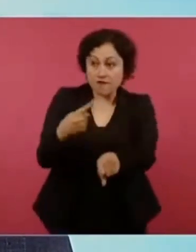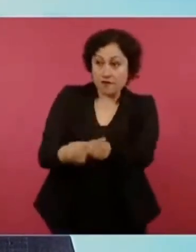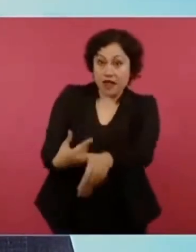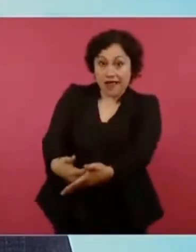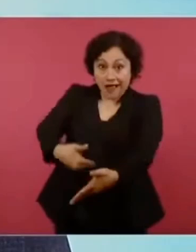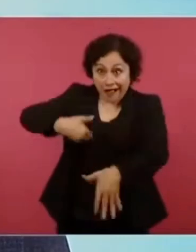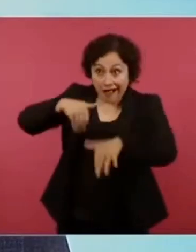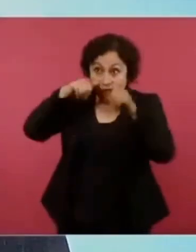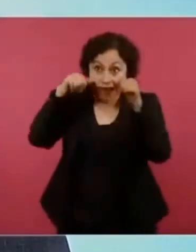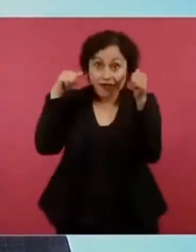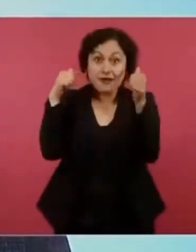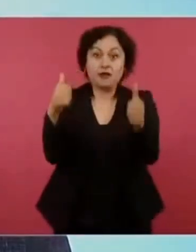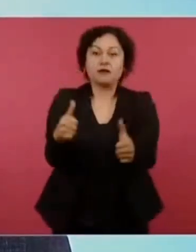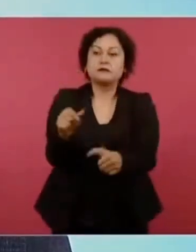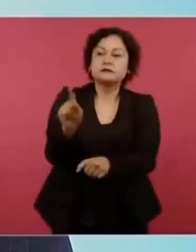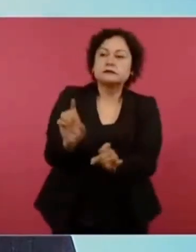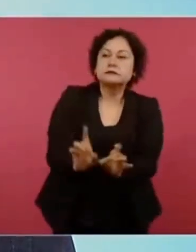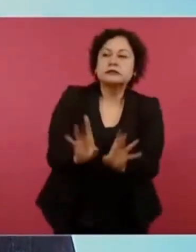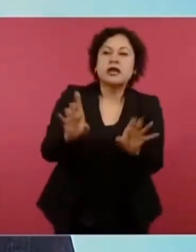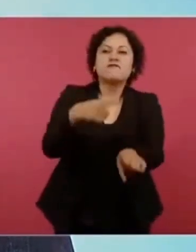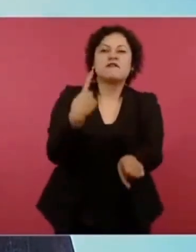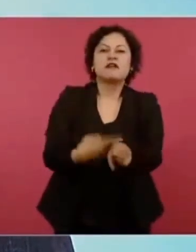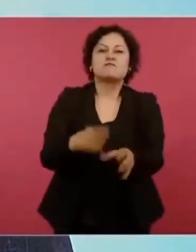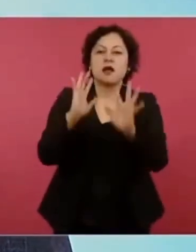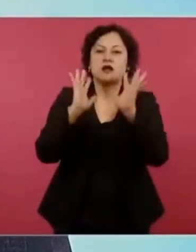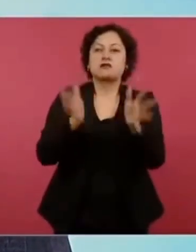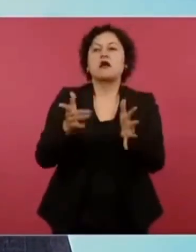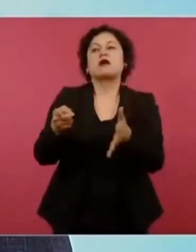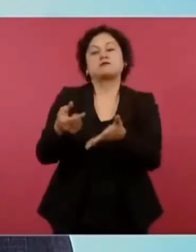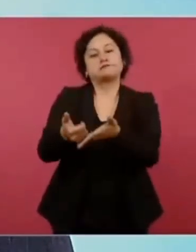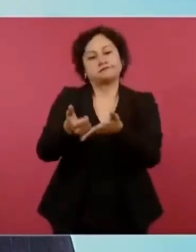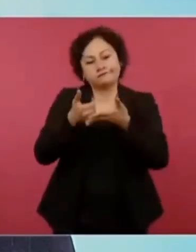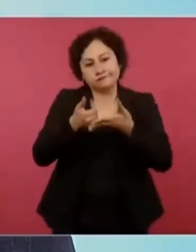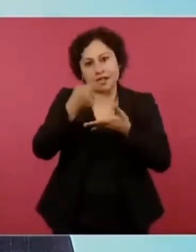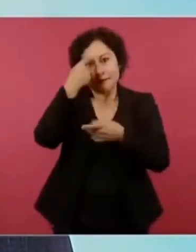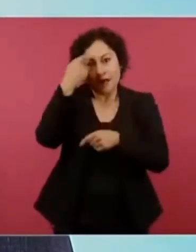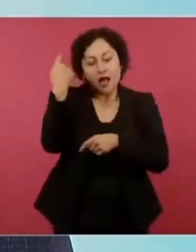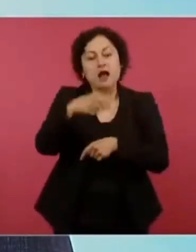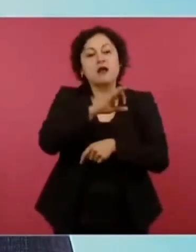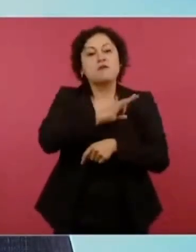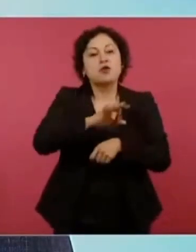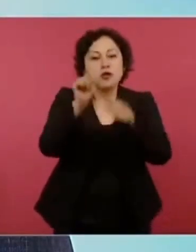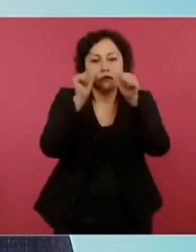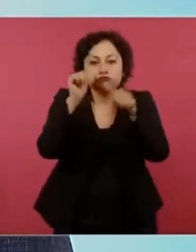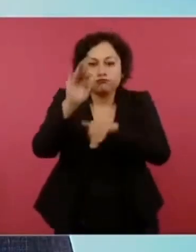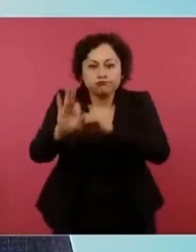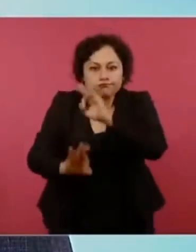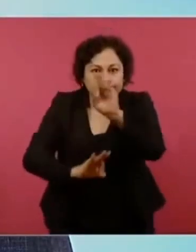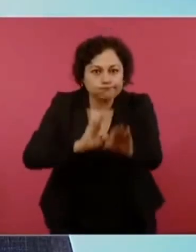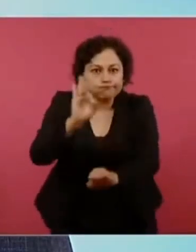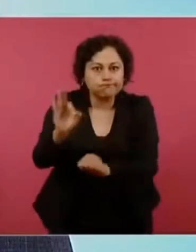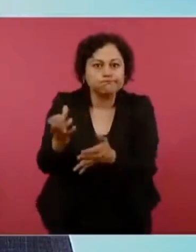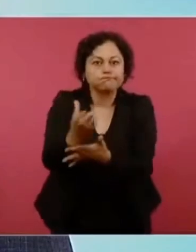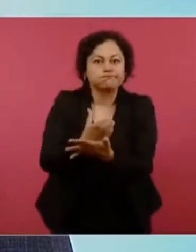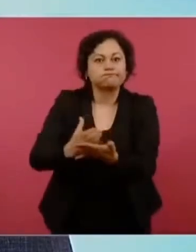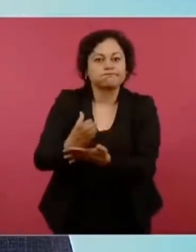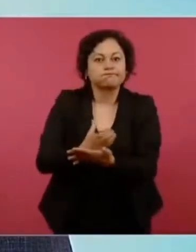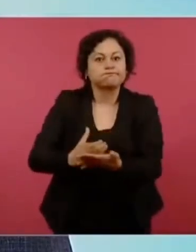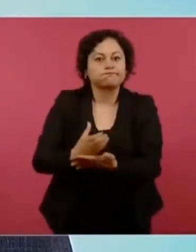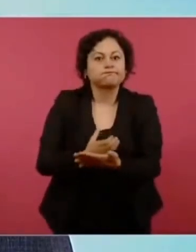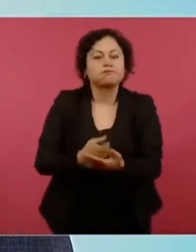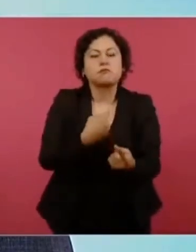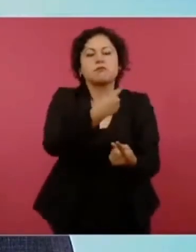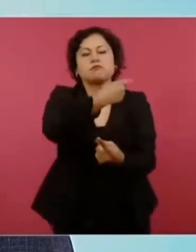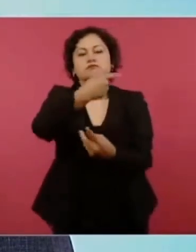recuperación y la rehabilitación. En estos centros de salud, que son la entrada al sistema de